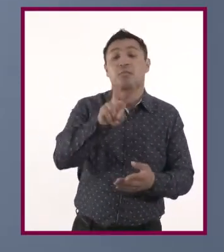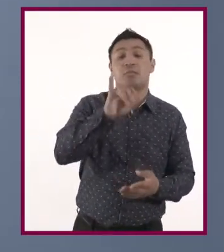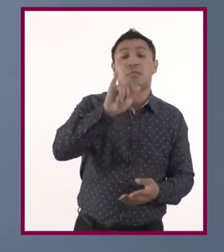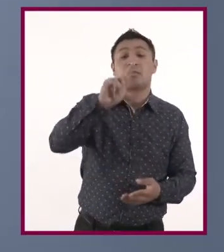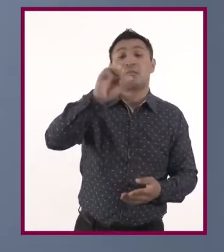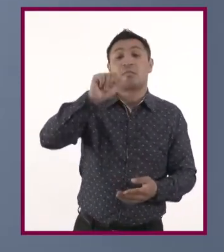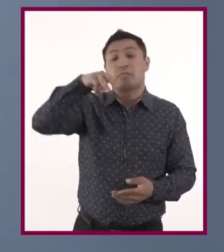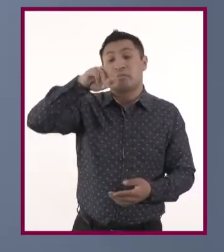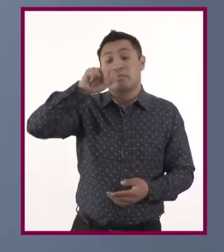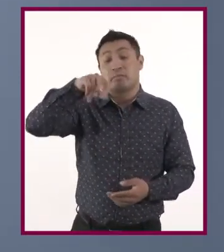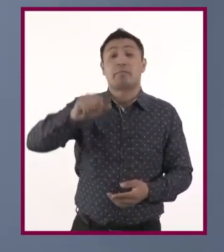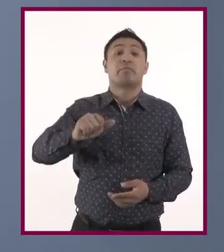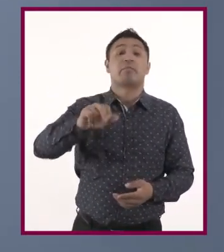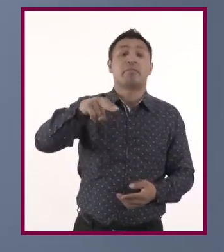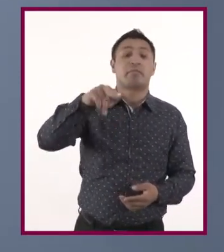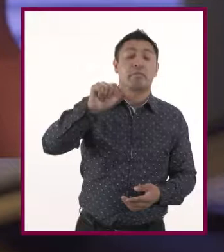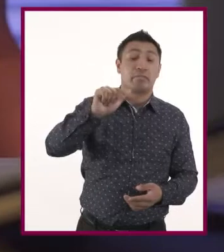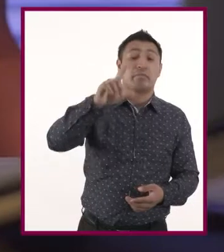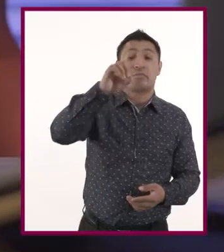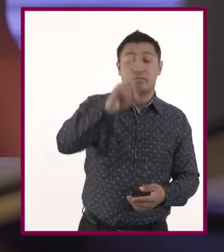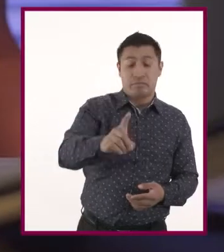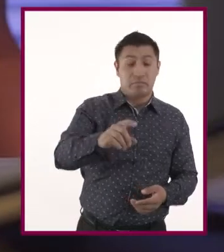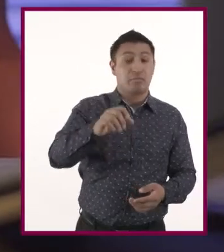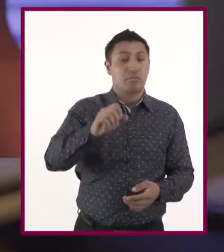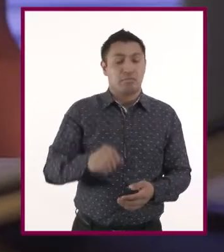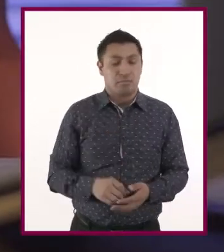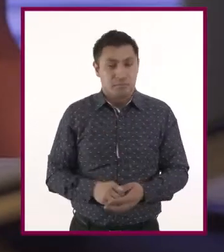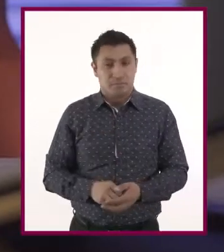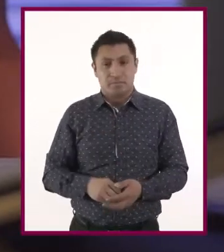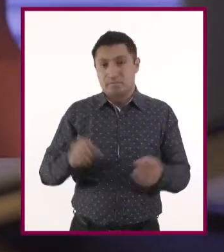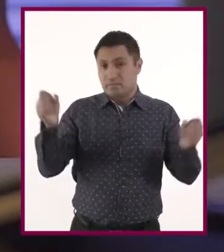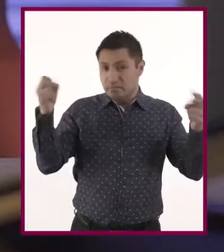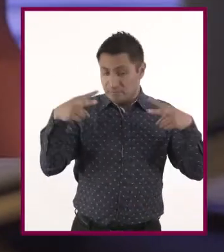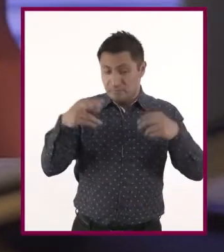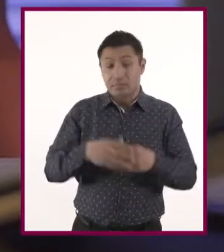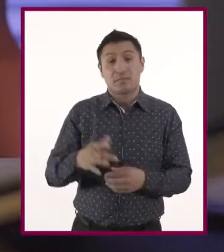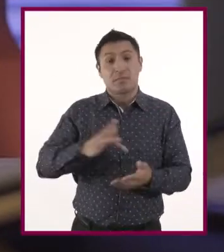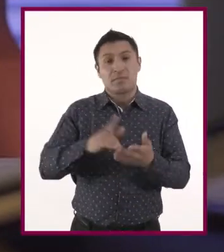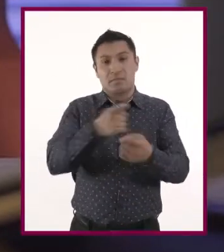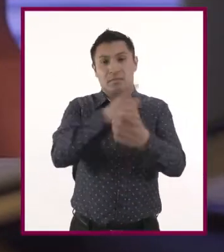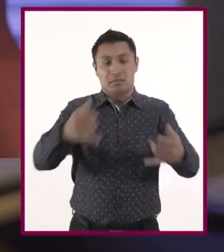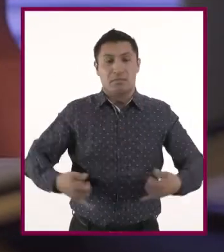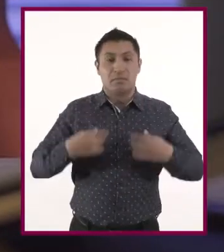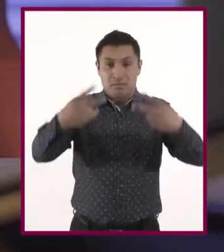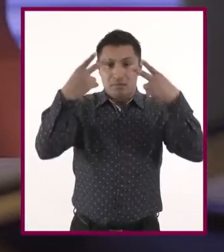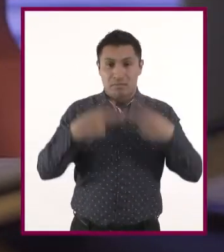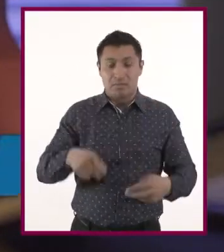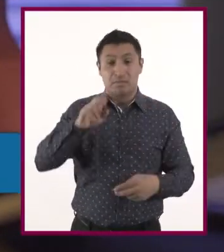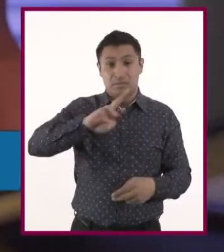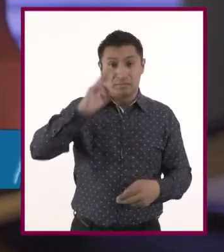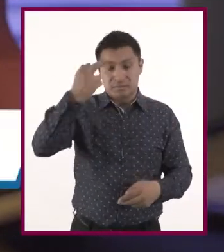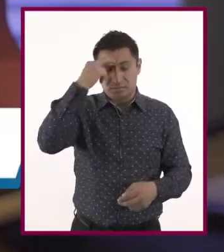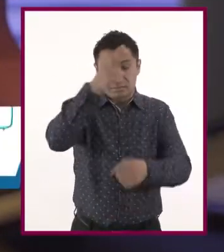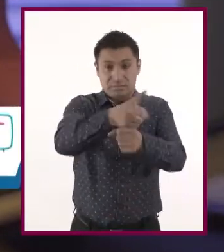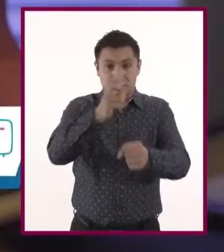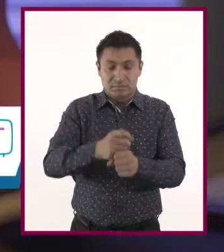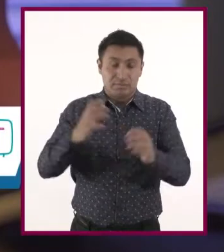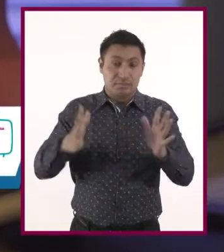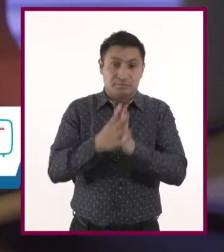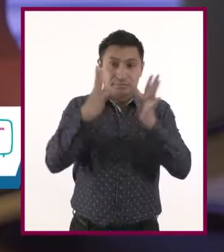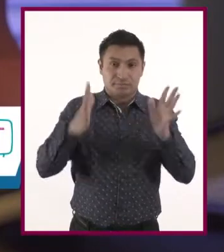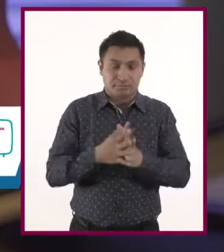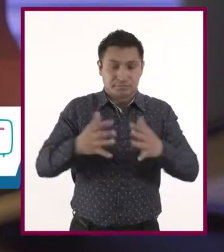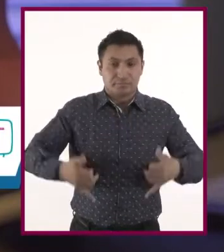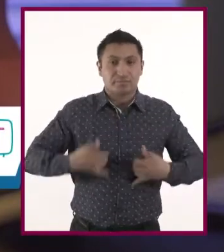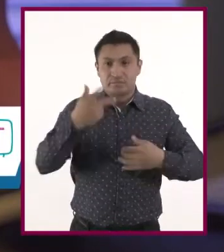sino energía para la casa. Hasta la próxima. Gracias a ustedes, jóvenes, que nos miran desde casa. No se les olvide que están invitadísimos a participar